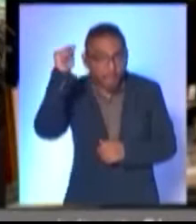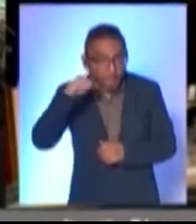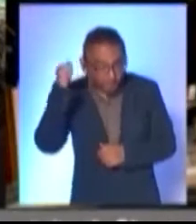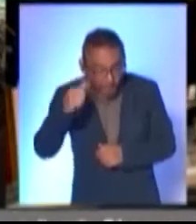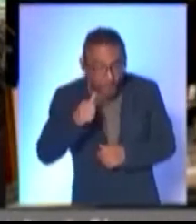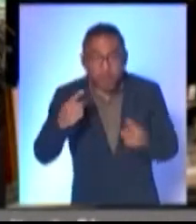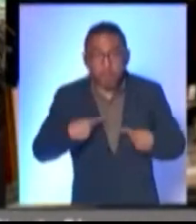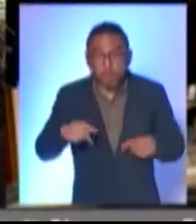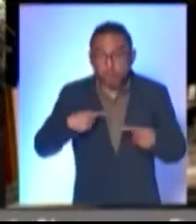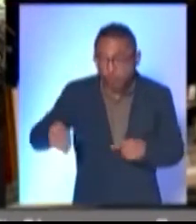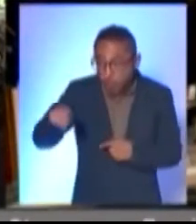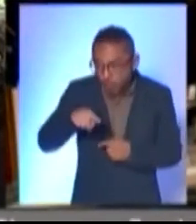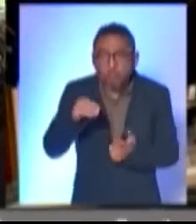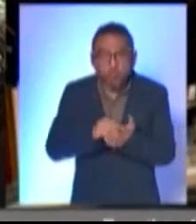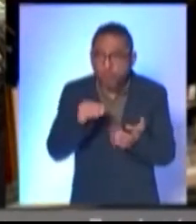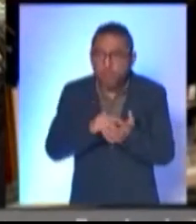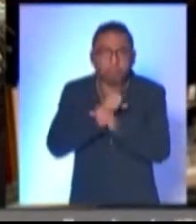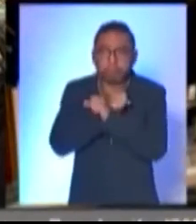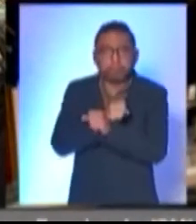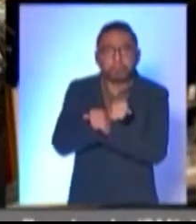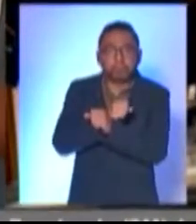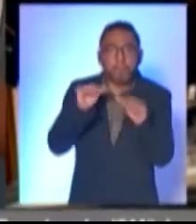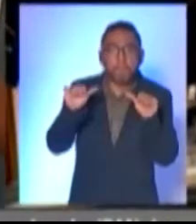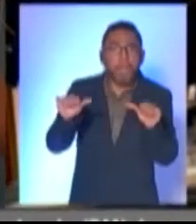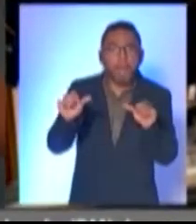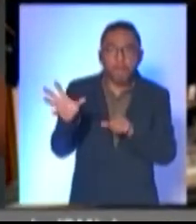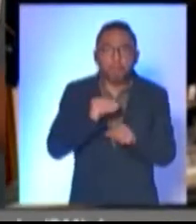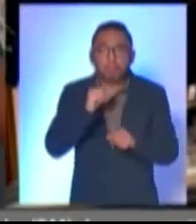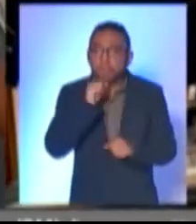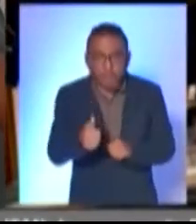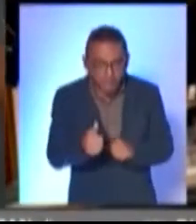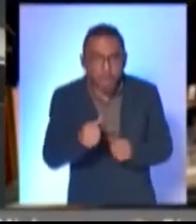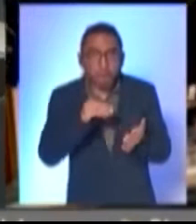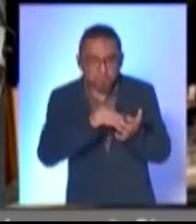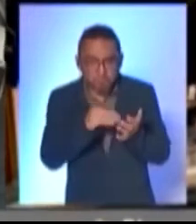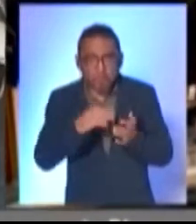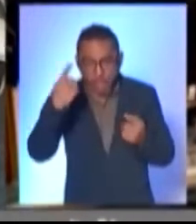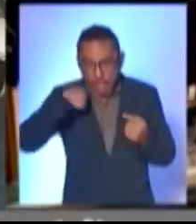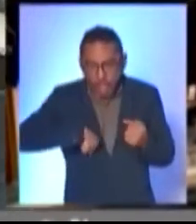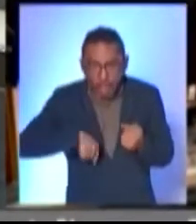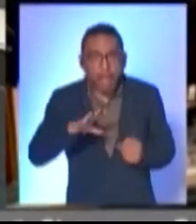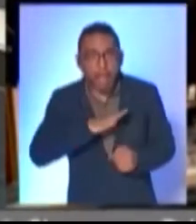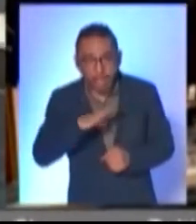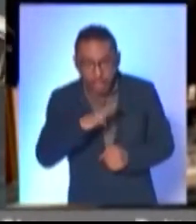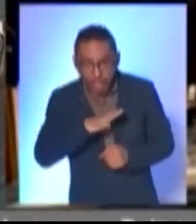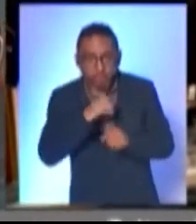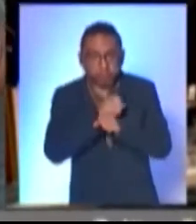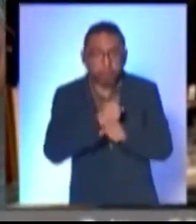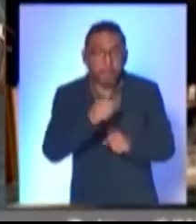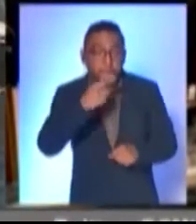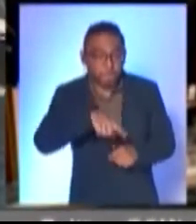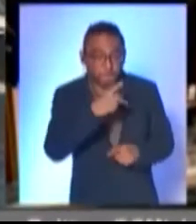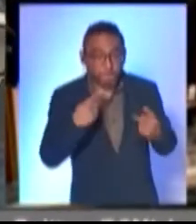personas aún son inmunes y sus muestras de sangre aún muestran anticuerpos. Entonces sabemos que esas personas